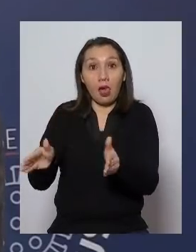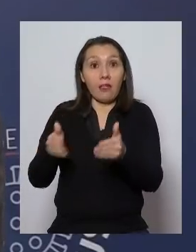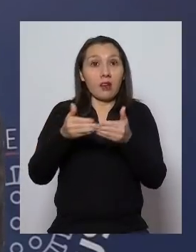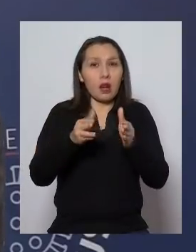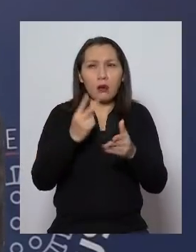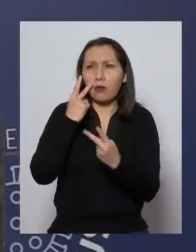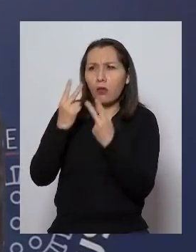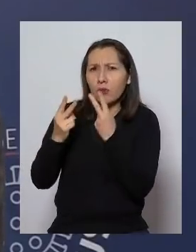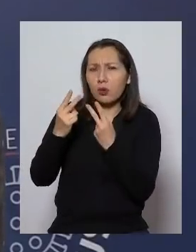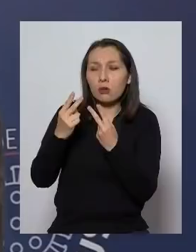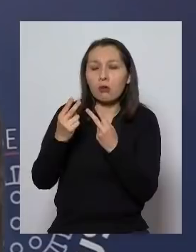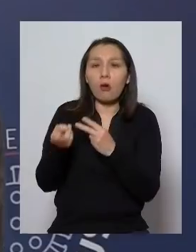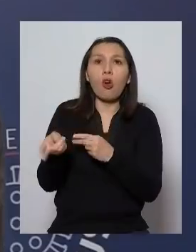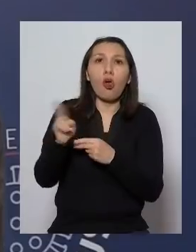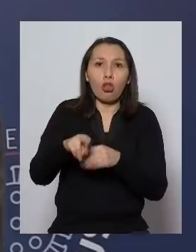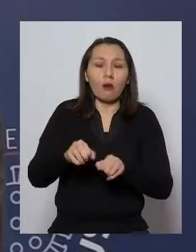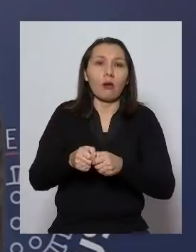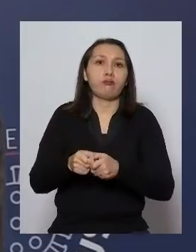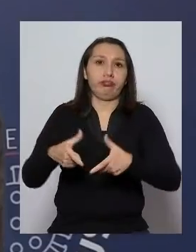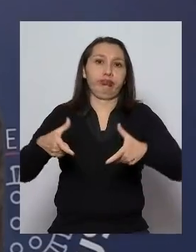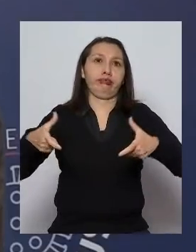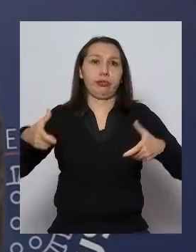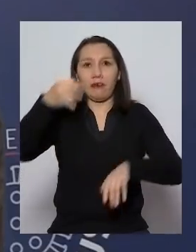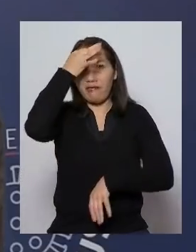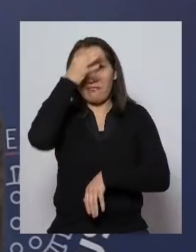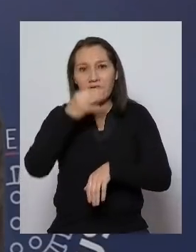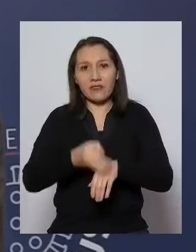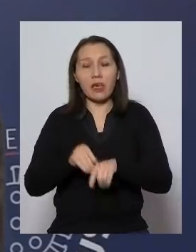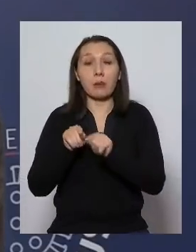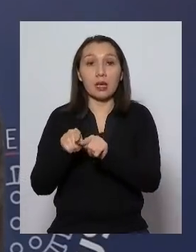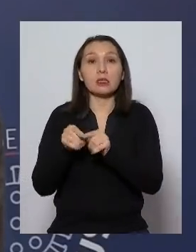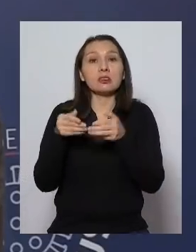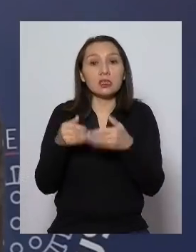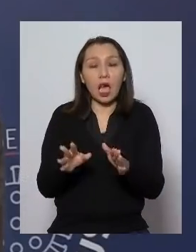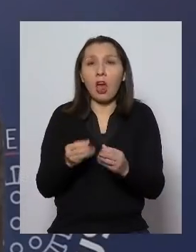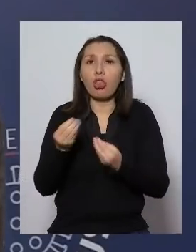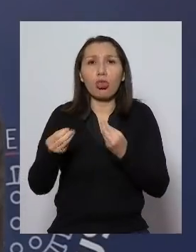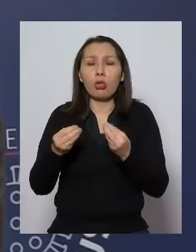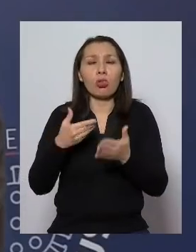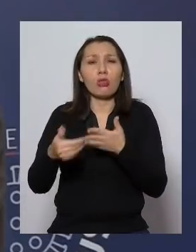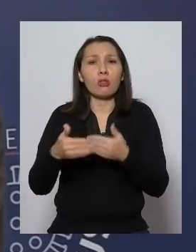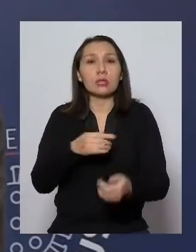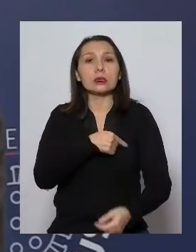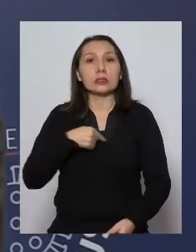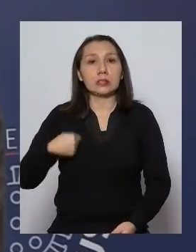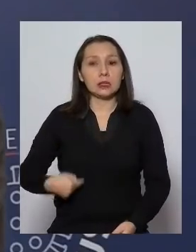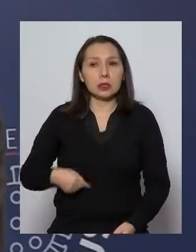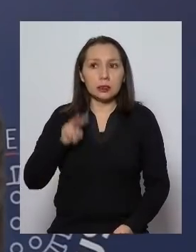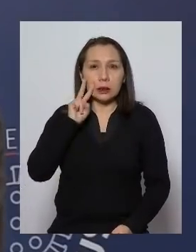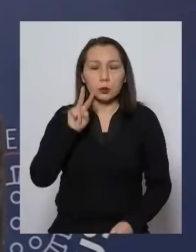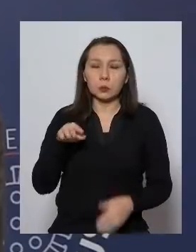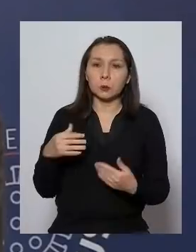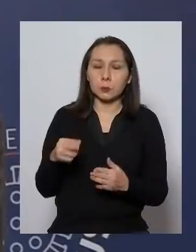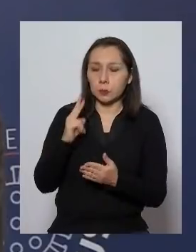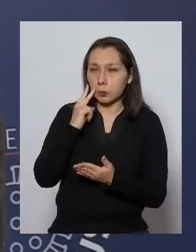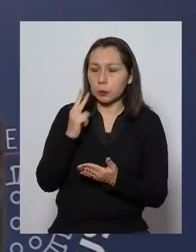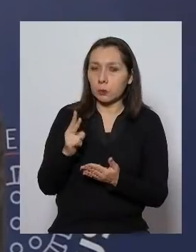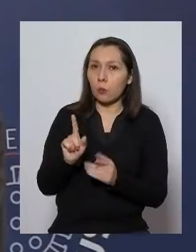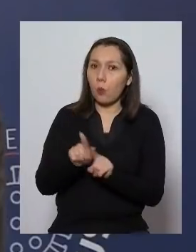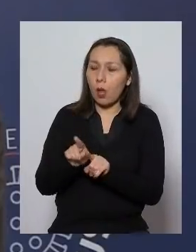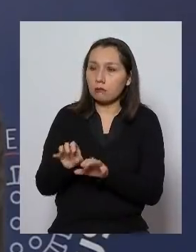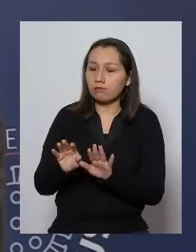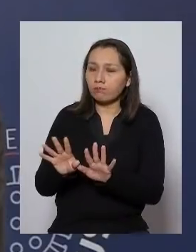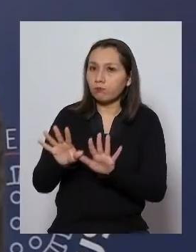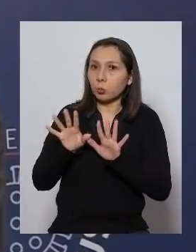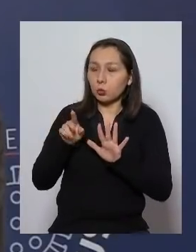se produce un rebrote de la enfermedad. Esto ya ha ocurrido en China, lo que genera evidentemente una